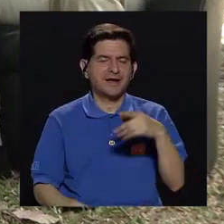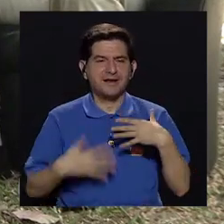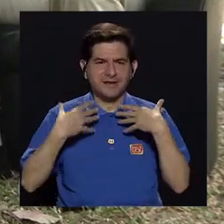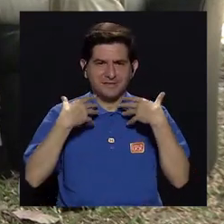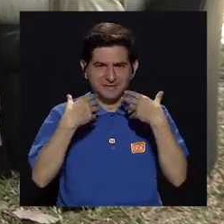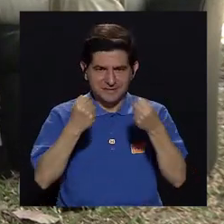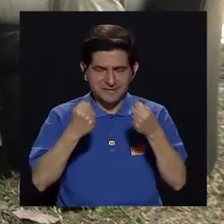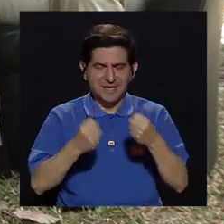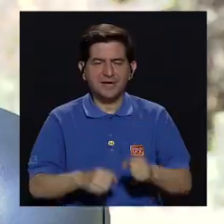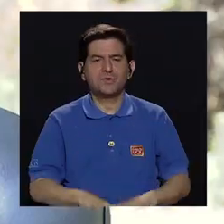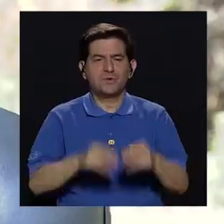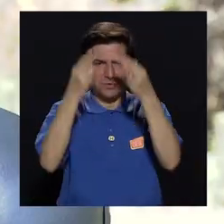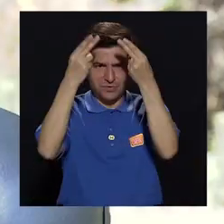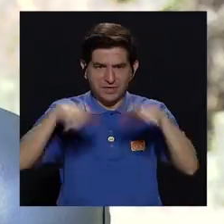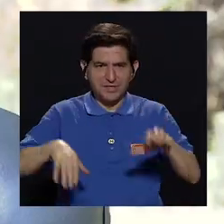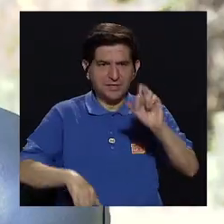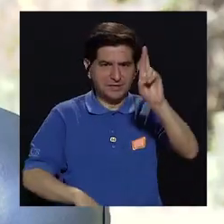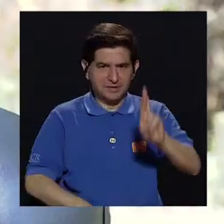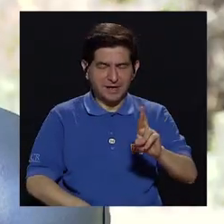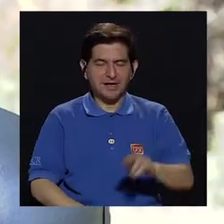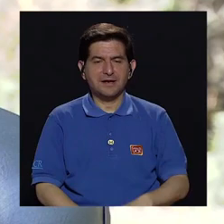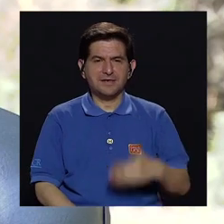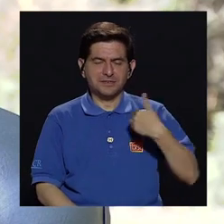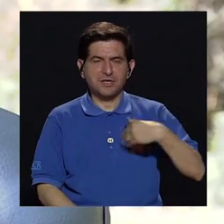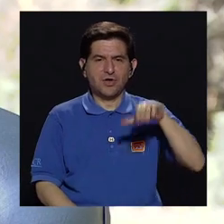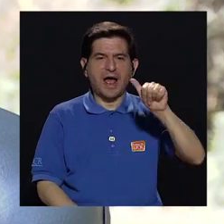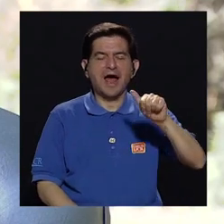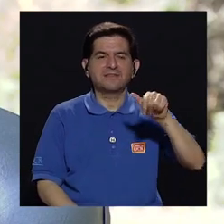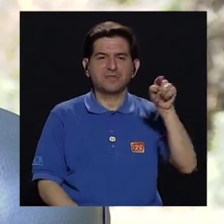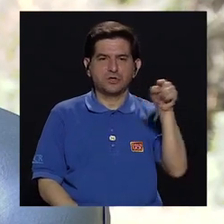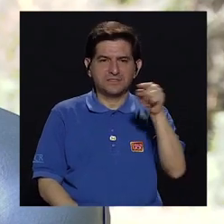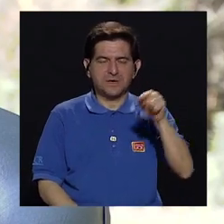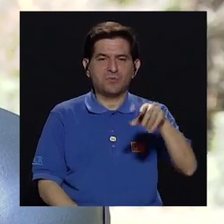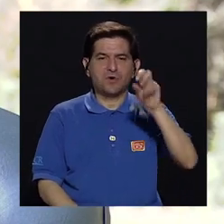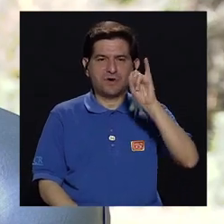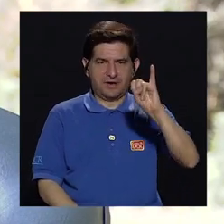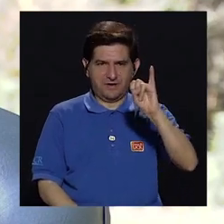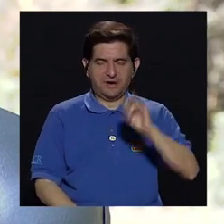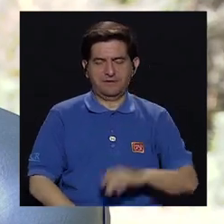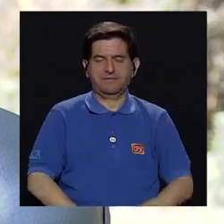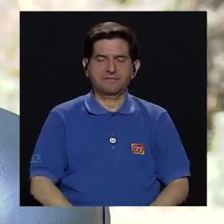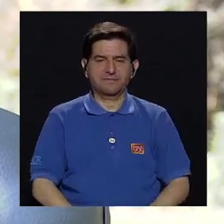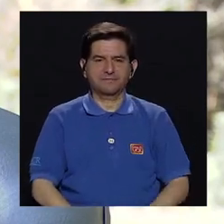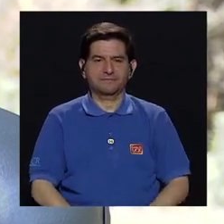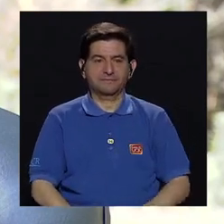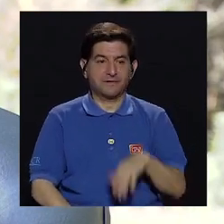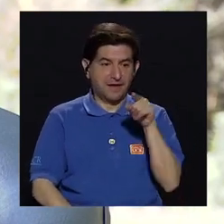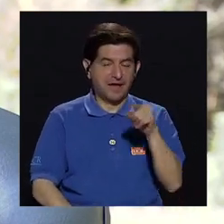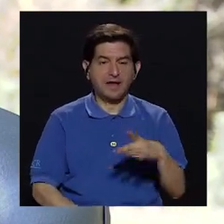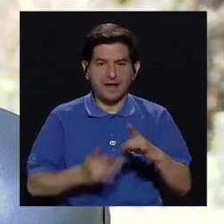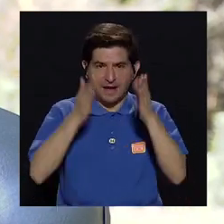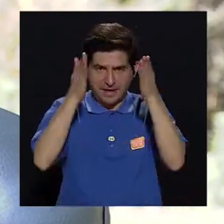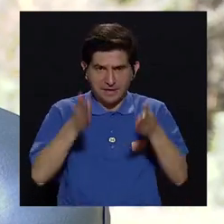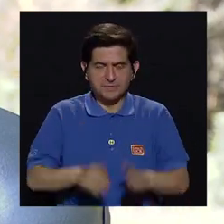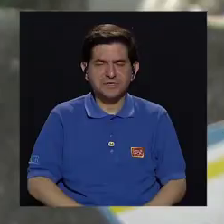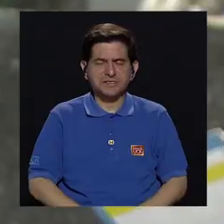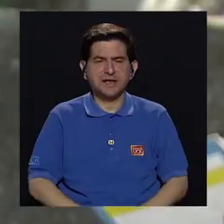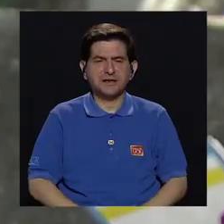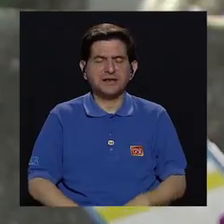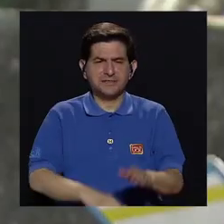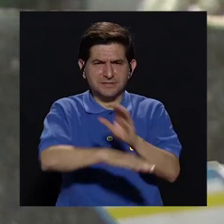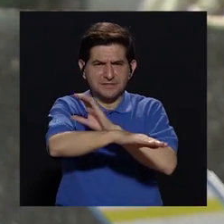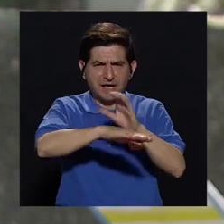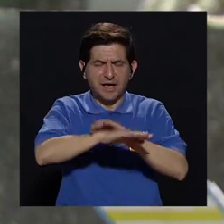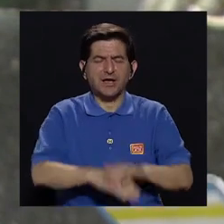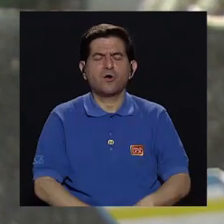Salud Digital Costa Rica, está en Vivir Mejor el señor Anton Zamora Hilarionov. Él es especialista en